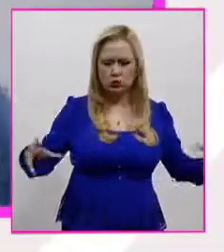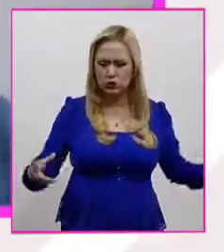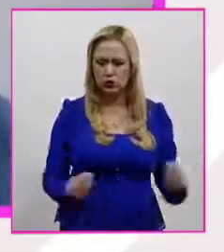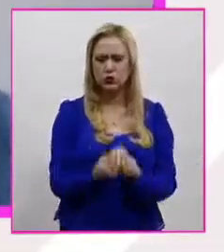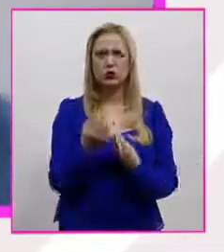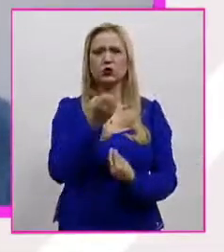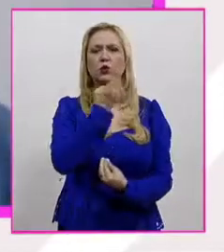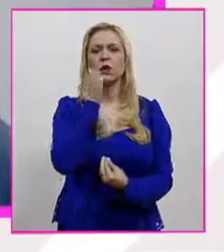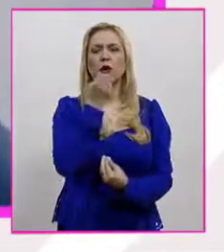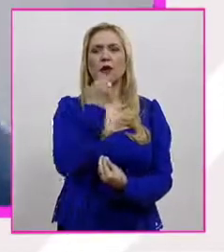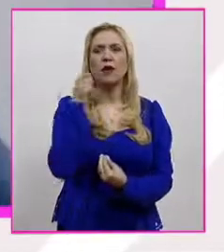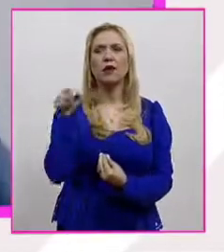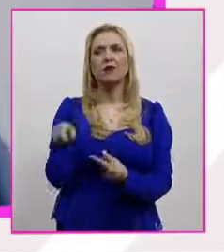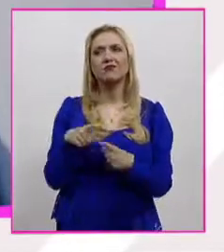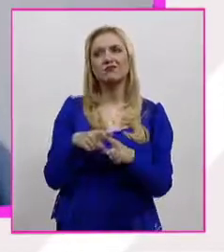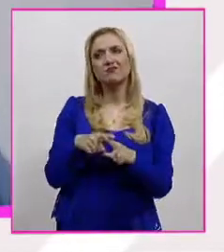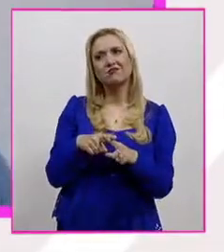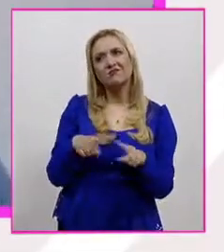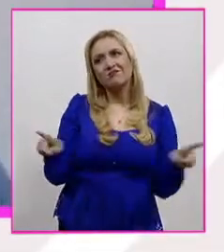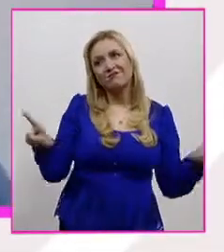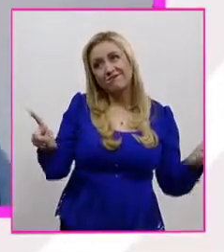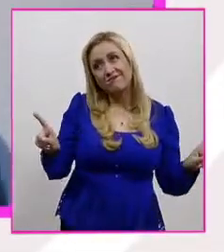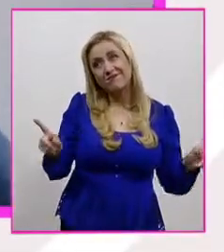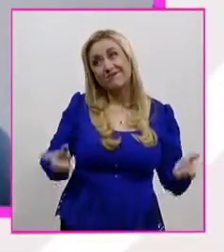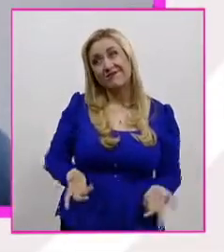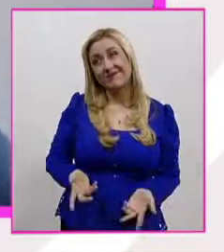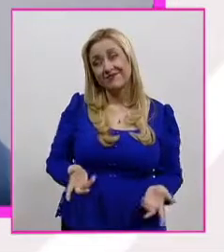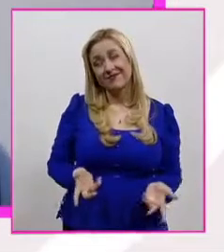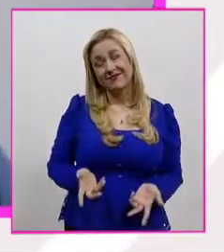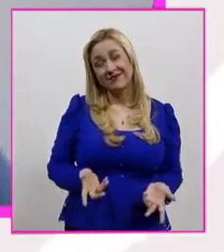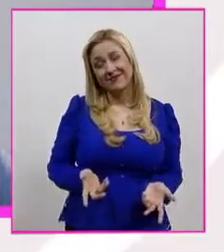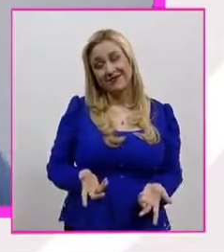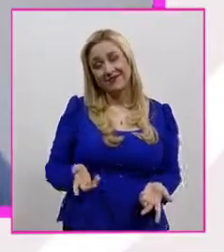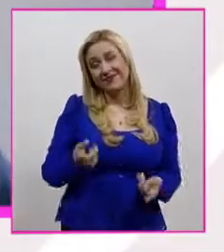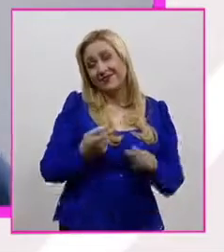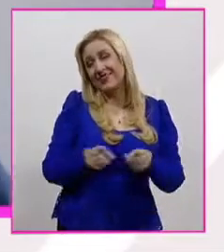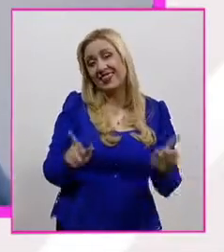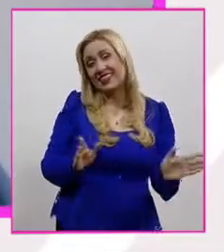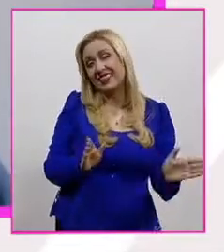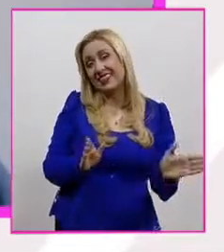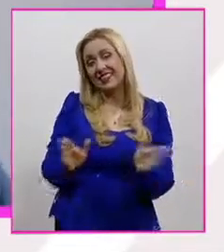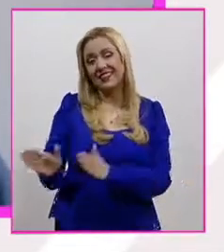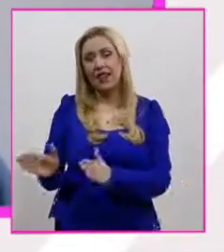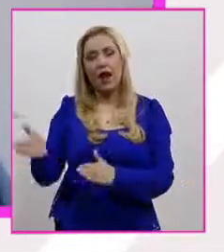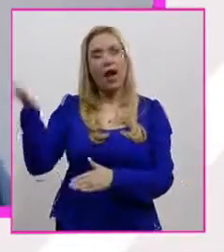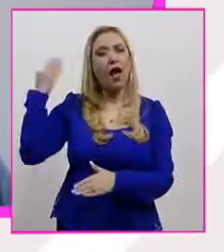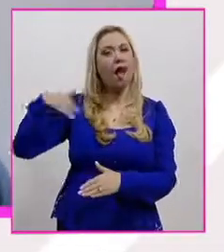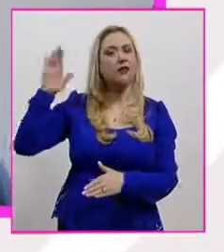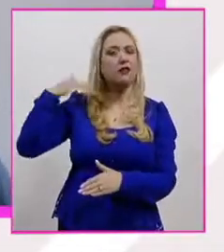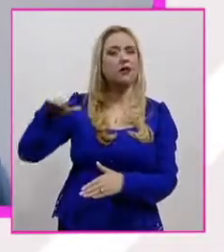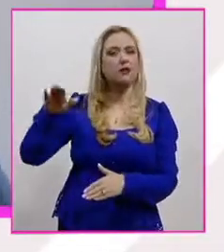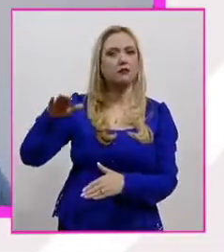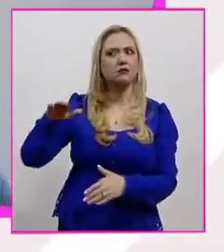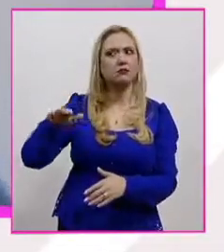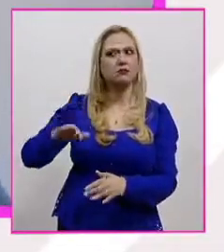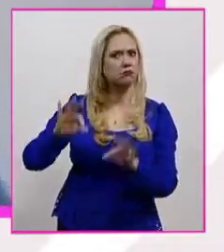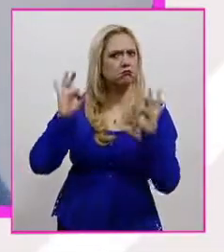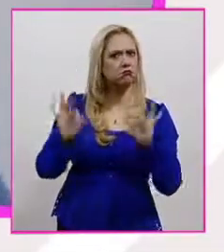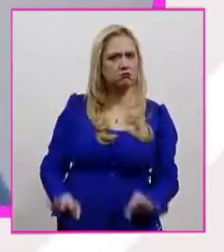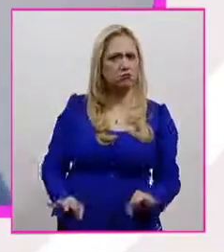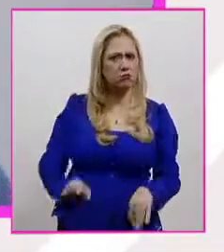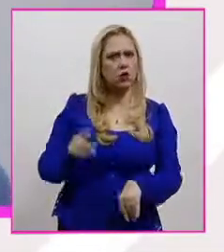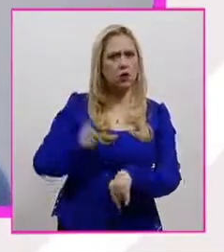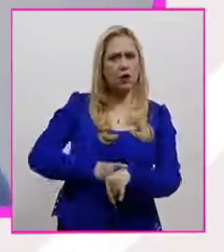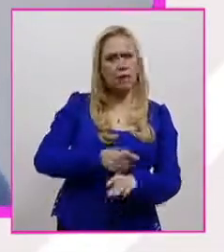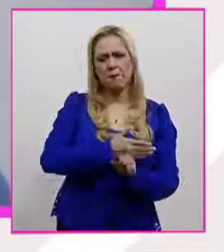pues de continuar de otra manera o de continuar de otra forma con lo que antes sí eran compromisos muy establecidos de